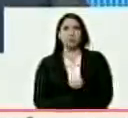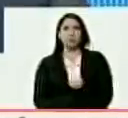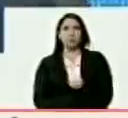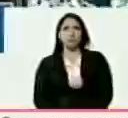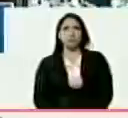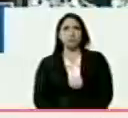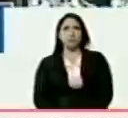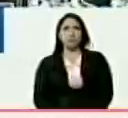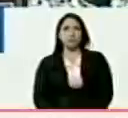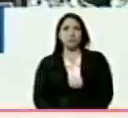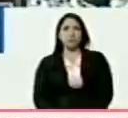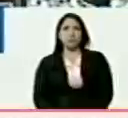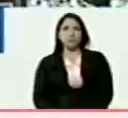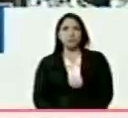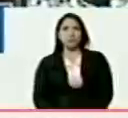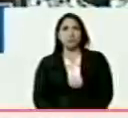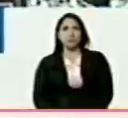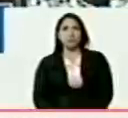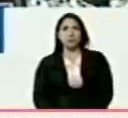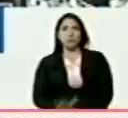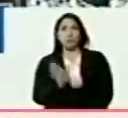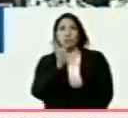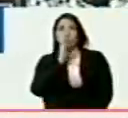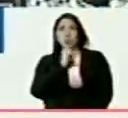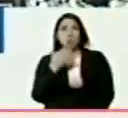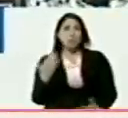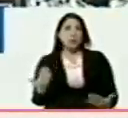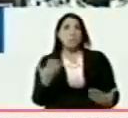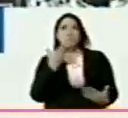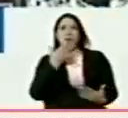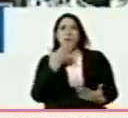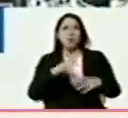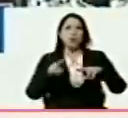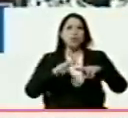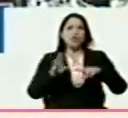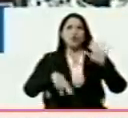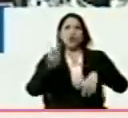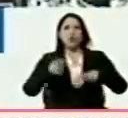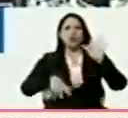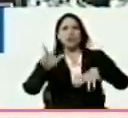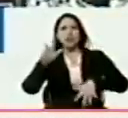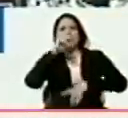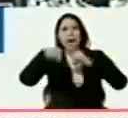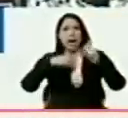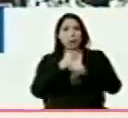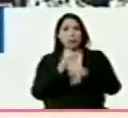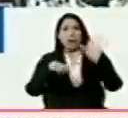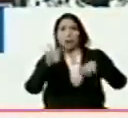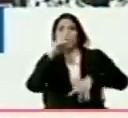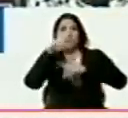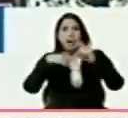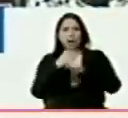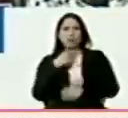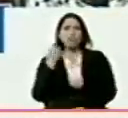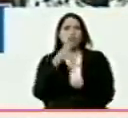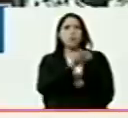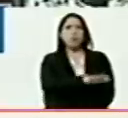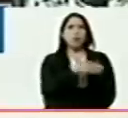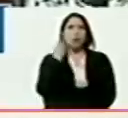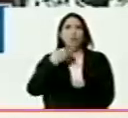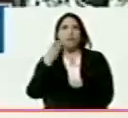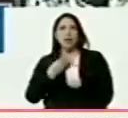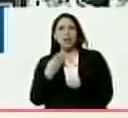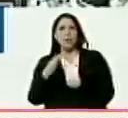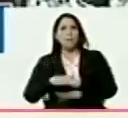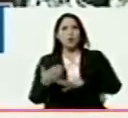implacable. Y no había límites, niños de 12, de 13 años, de 14 años, eran asesinados porque estaban en la